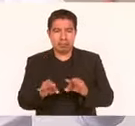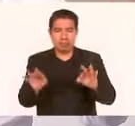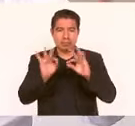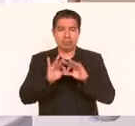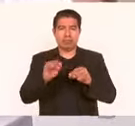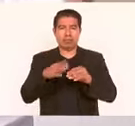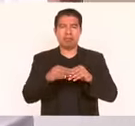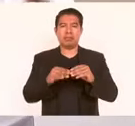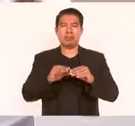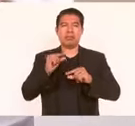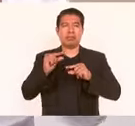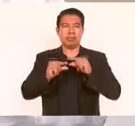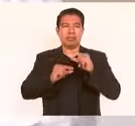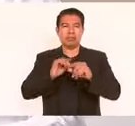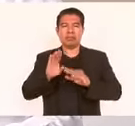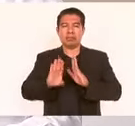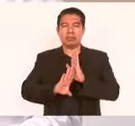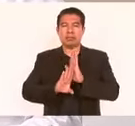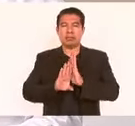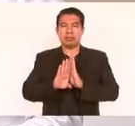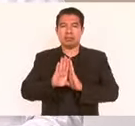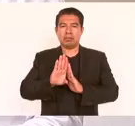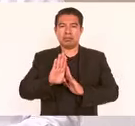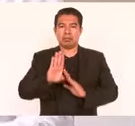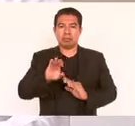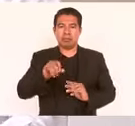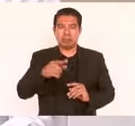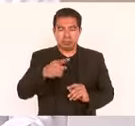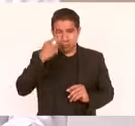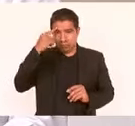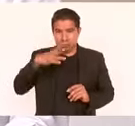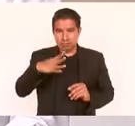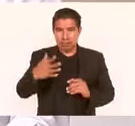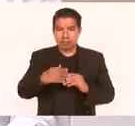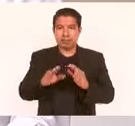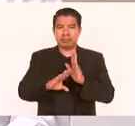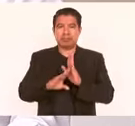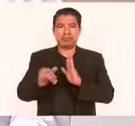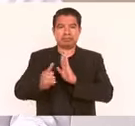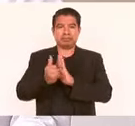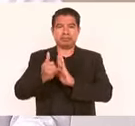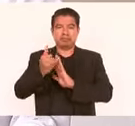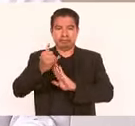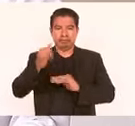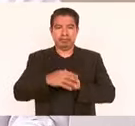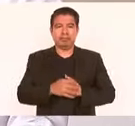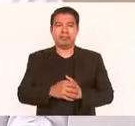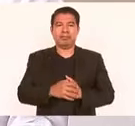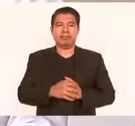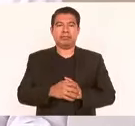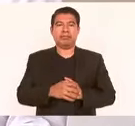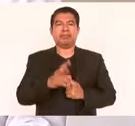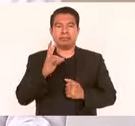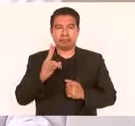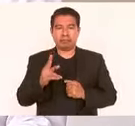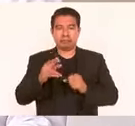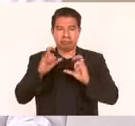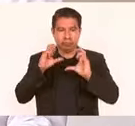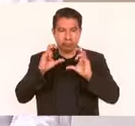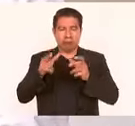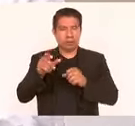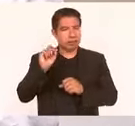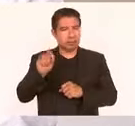está avanzando en las tareas de reconstrucción. También en el caso de Chiapas,